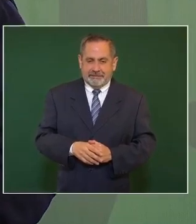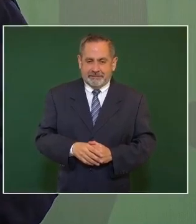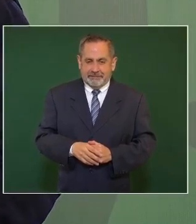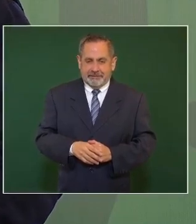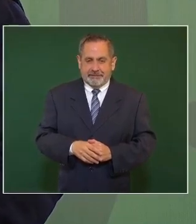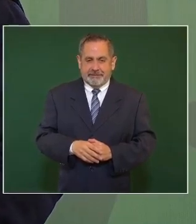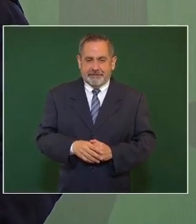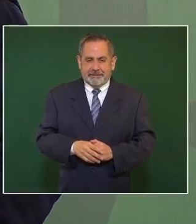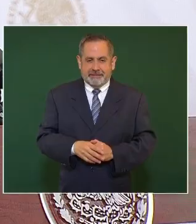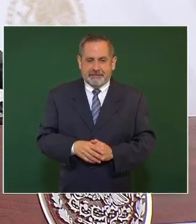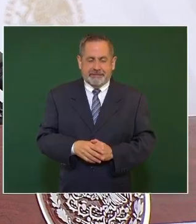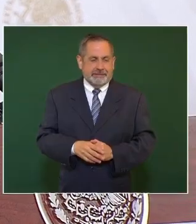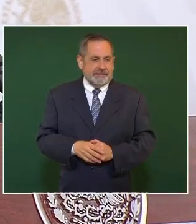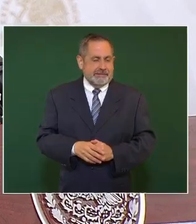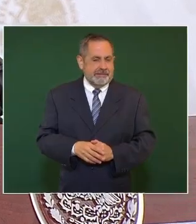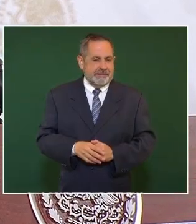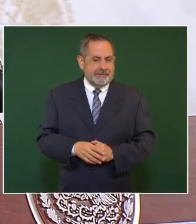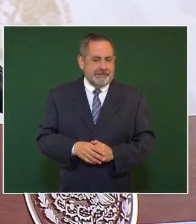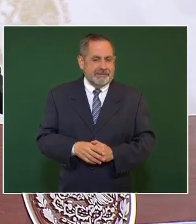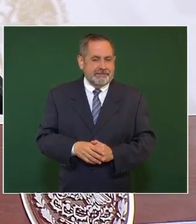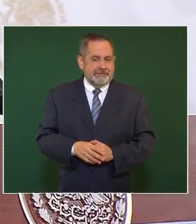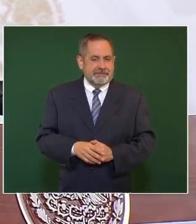de los que